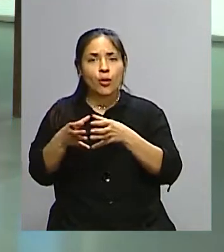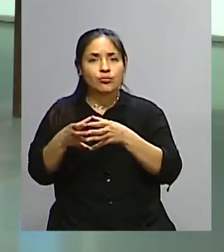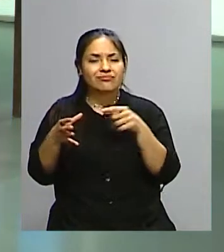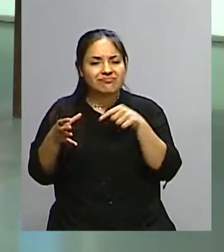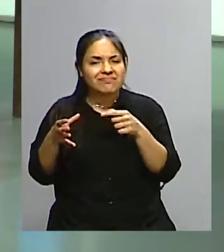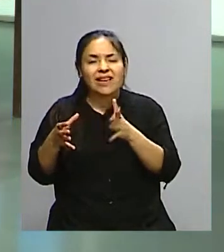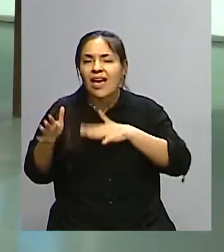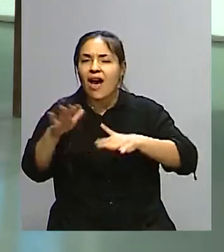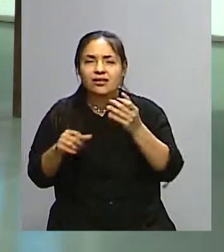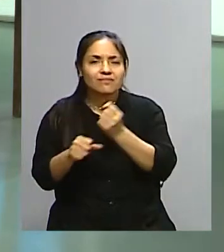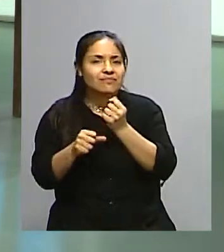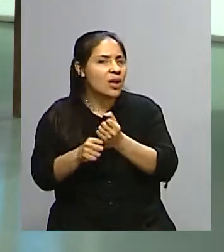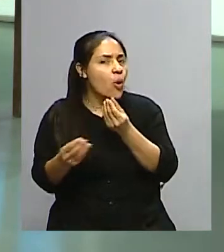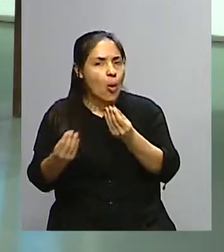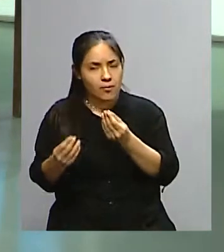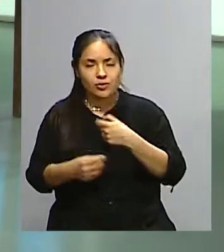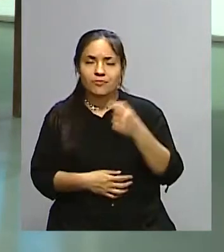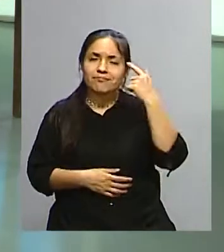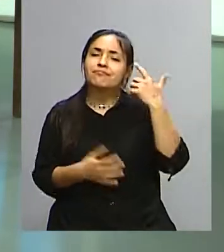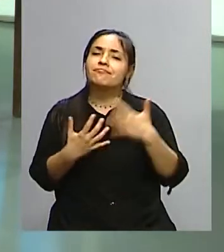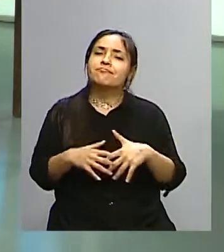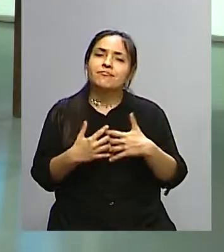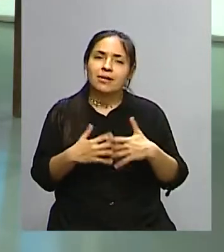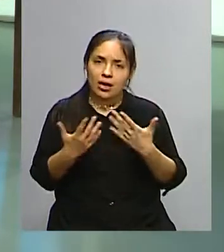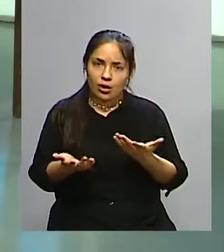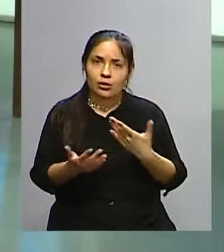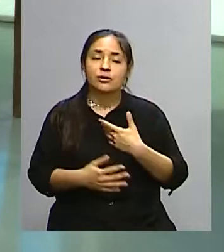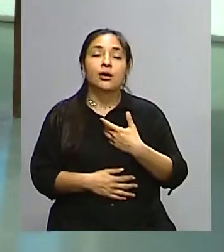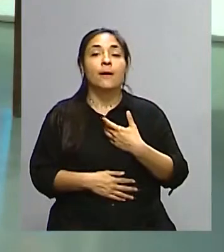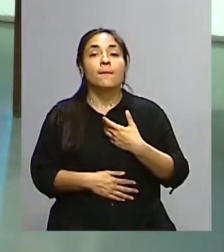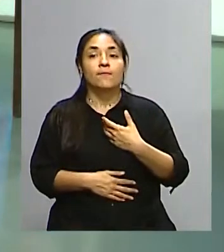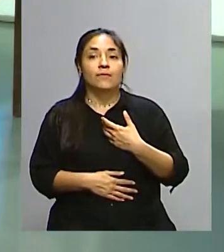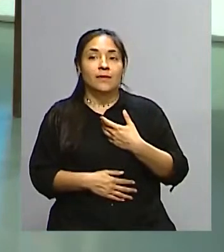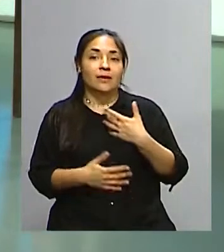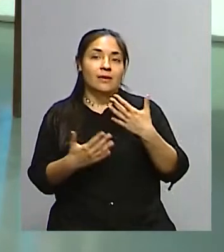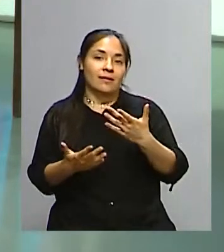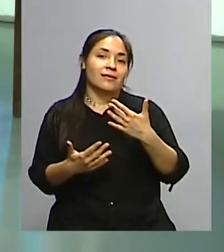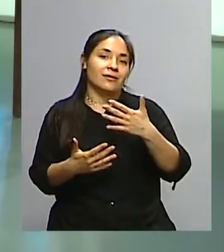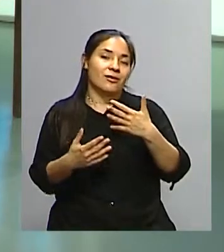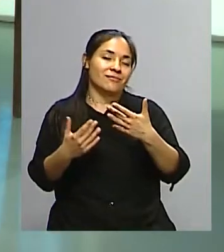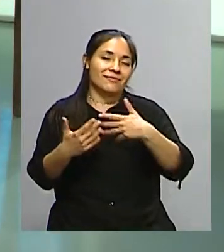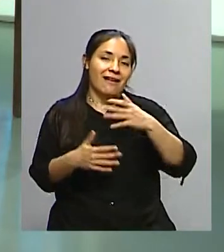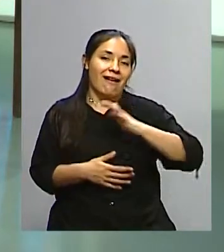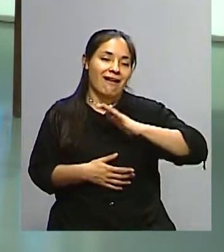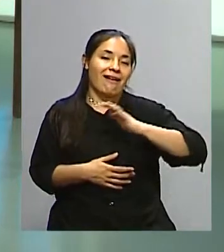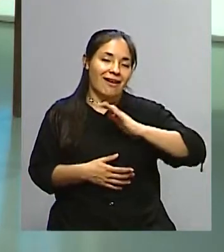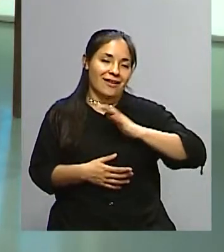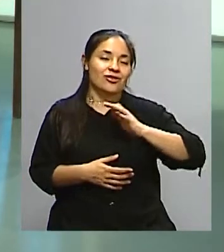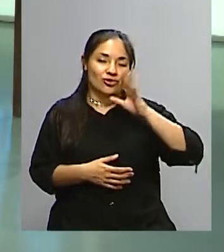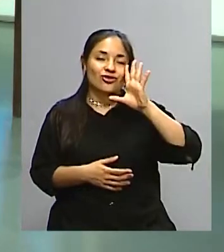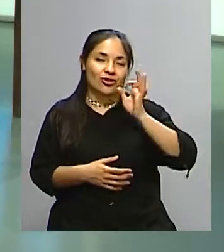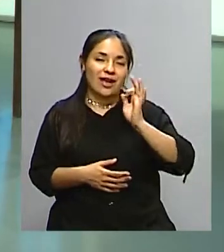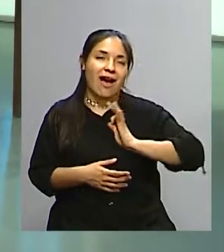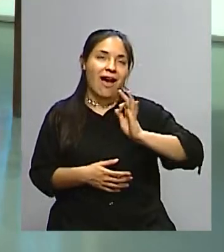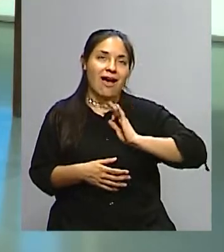recién hablábamos de que estamos todavía, que tenemos que, no voy a decir años luz porque queda muy feo, pero sí que tenemos que hacer un camino